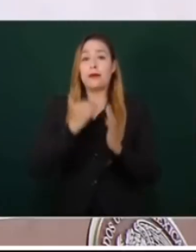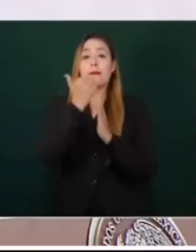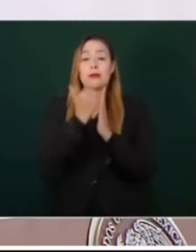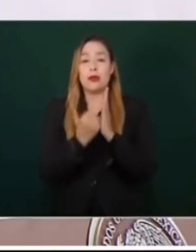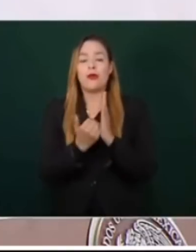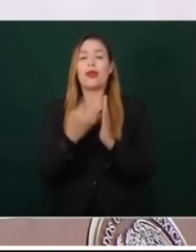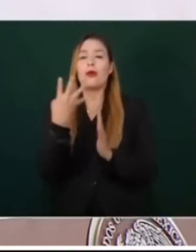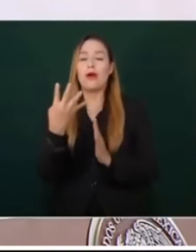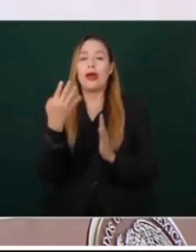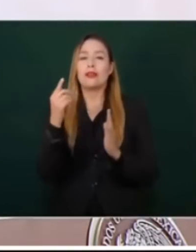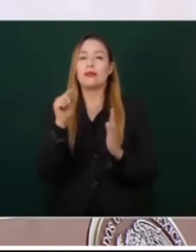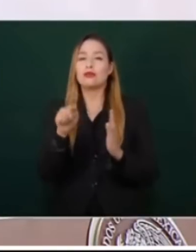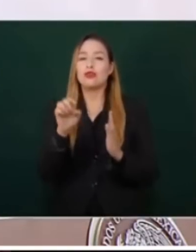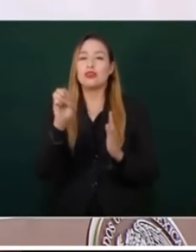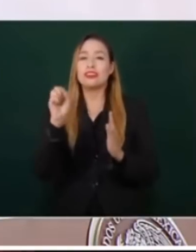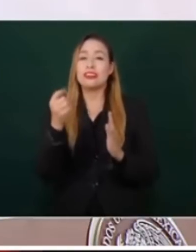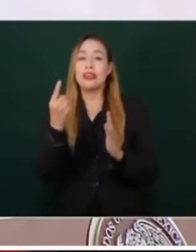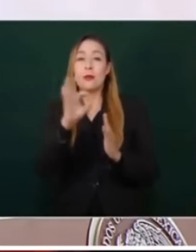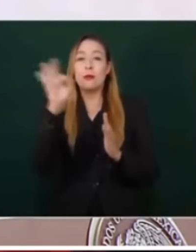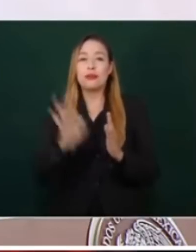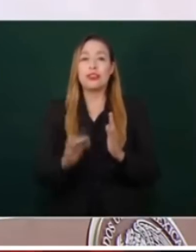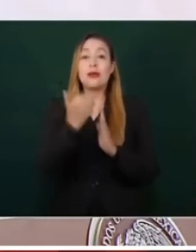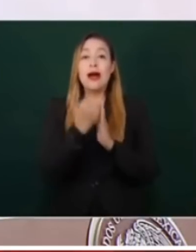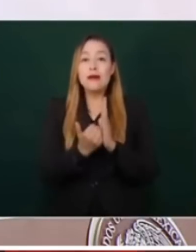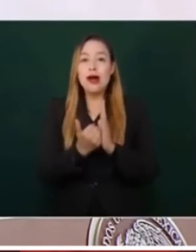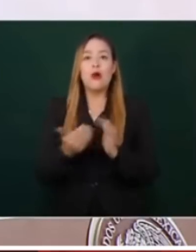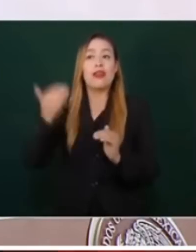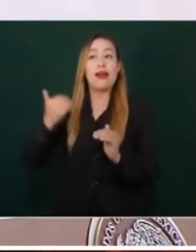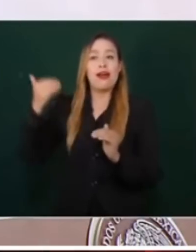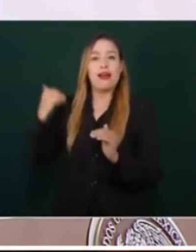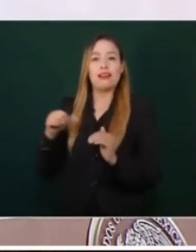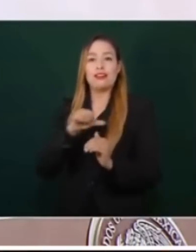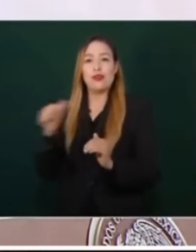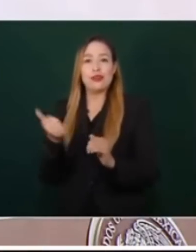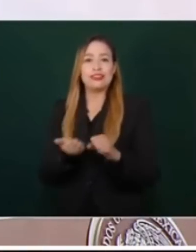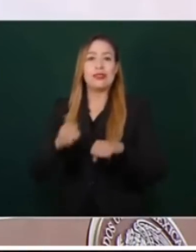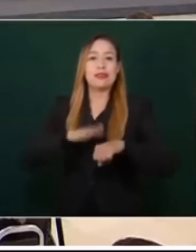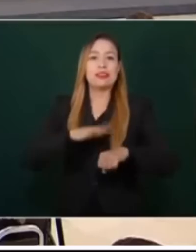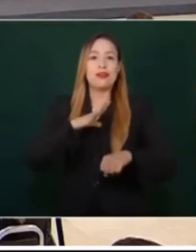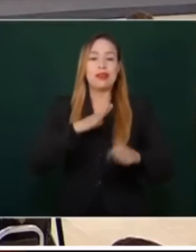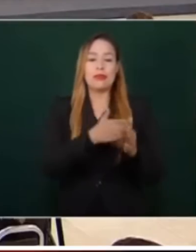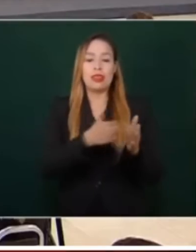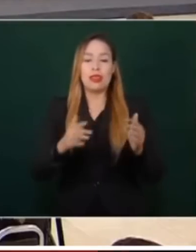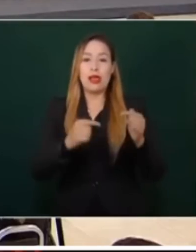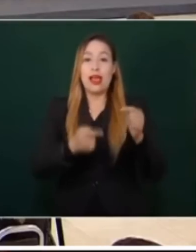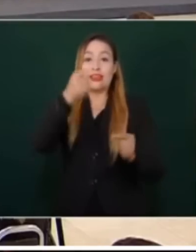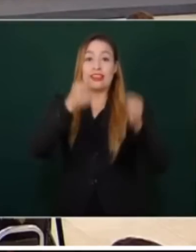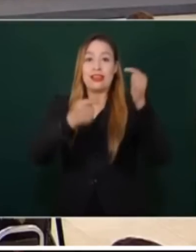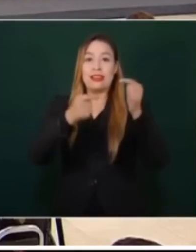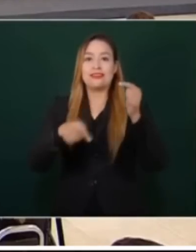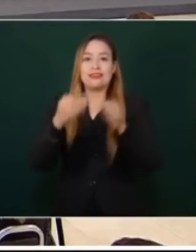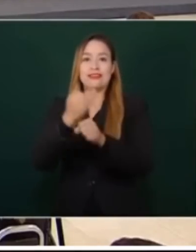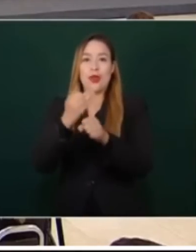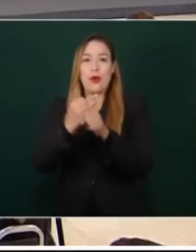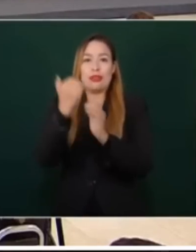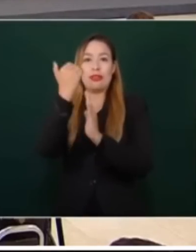44.61% abajo de lo que se han presentado en otras administraciones. Sobre